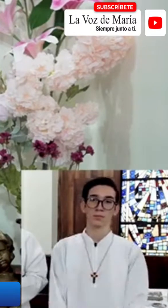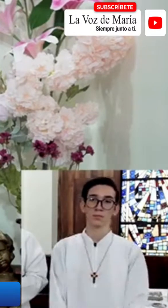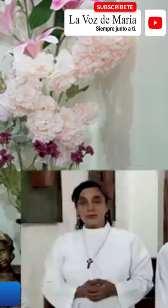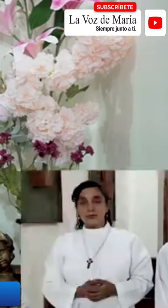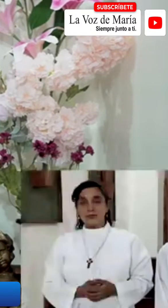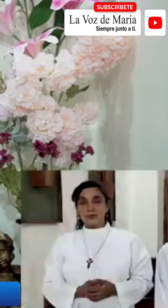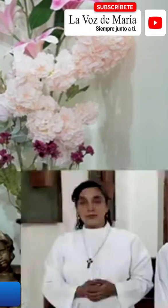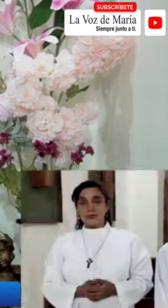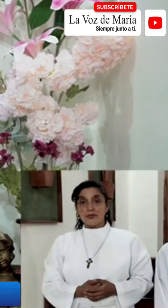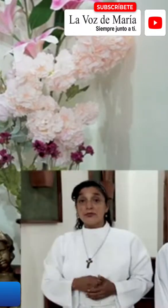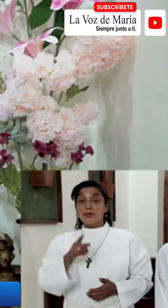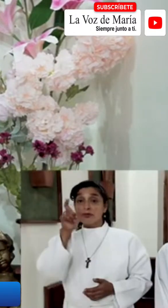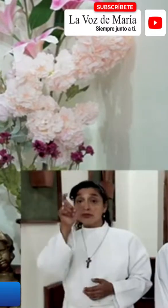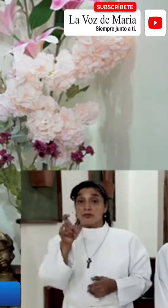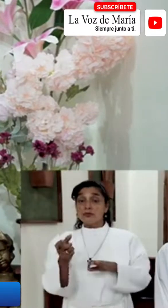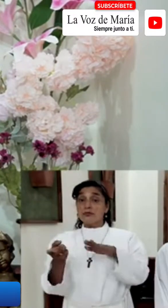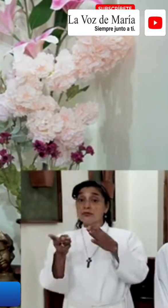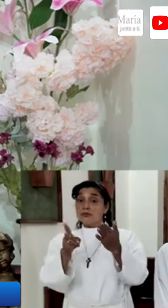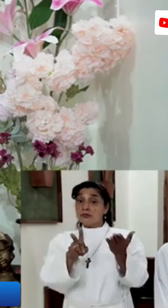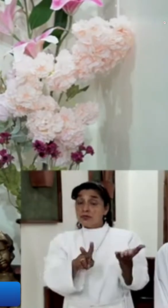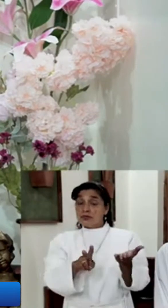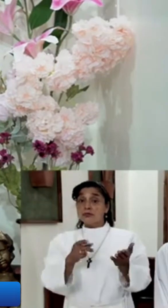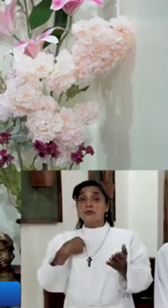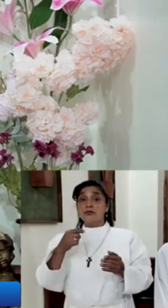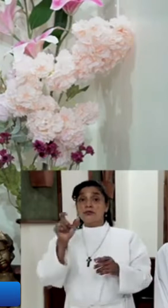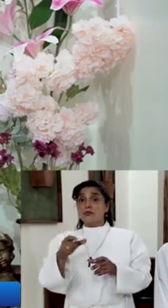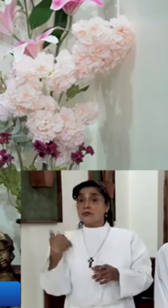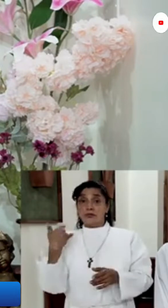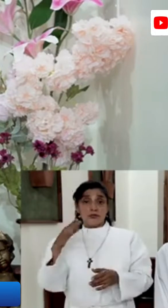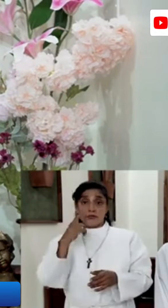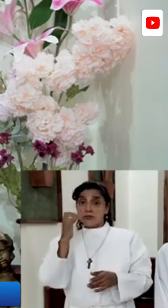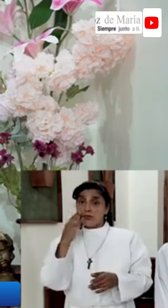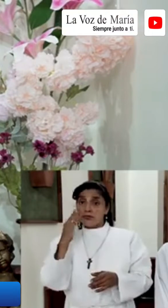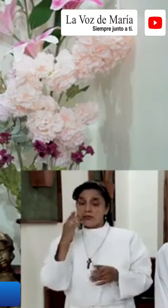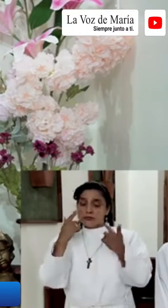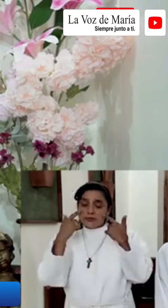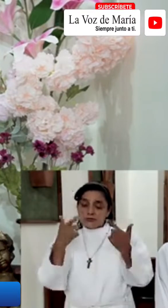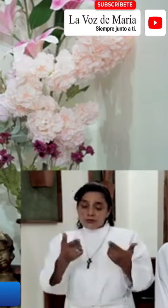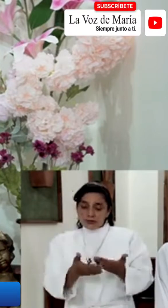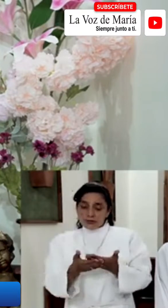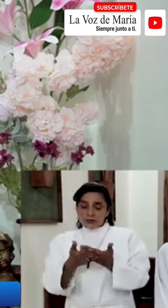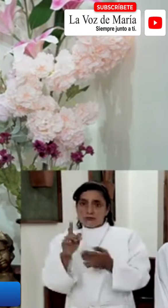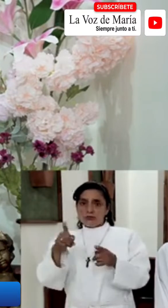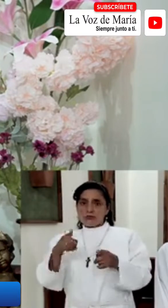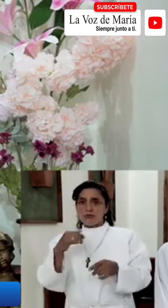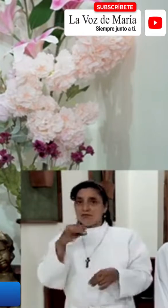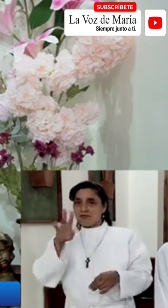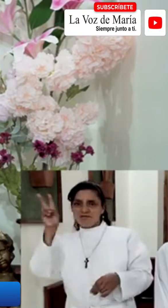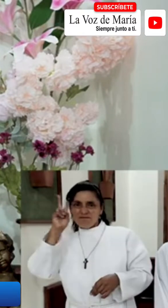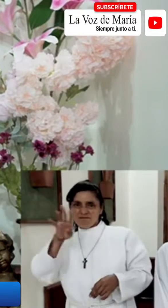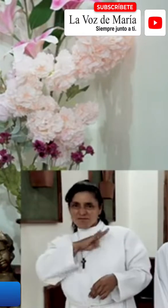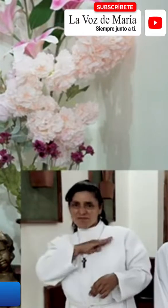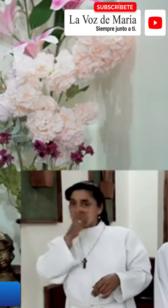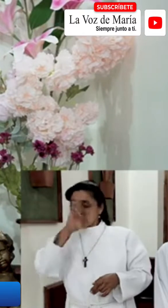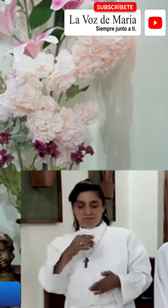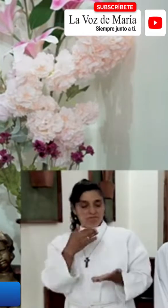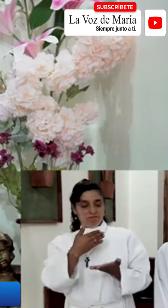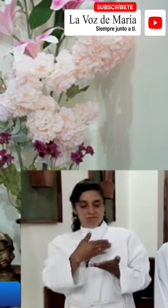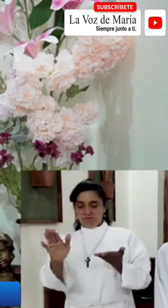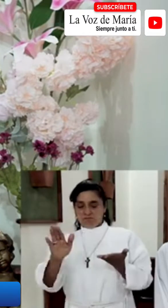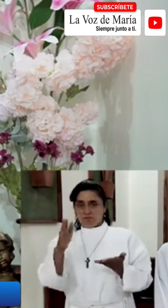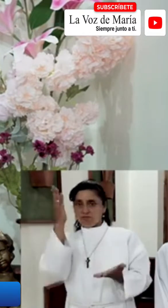salvarnos. A la viuda y al huérfano sustenta y trastorna los planes del inicuo. Reina el